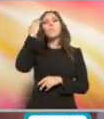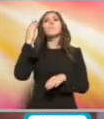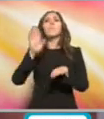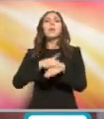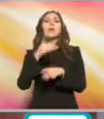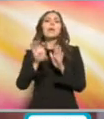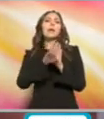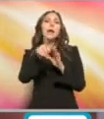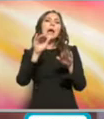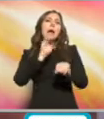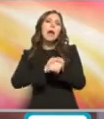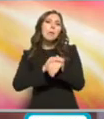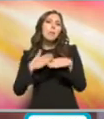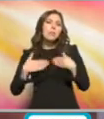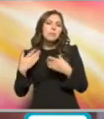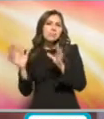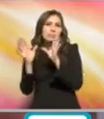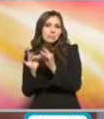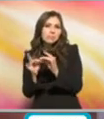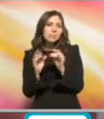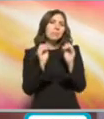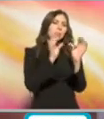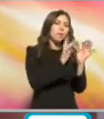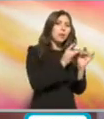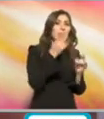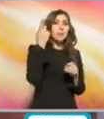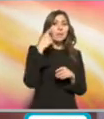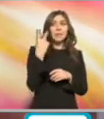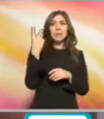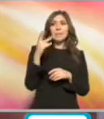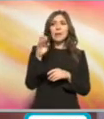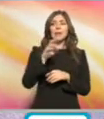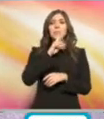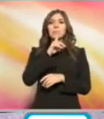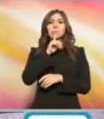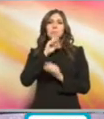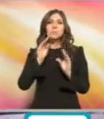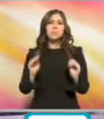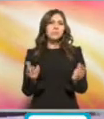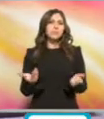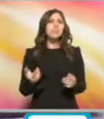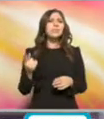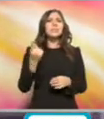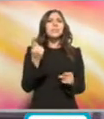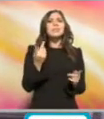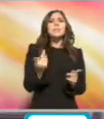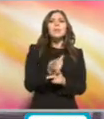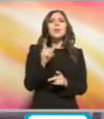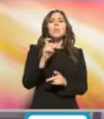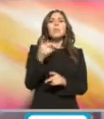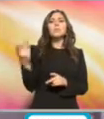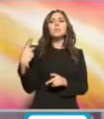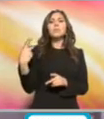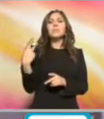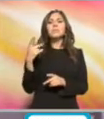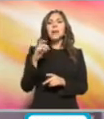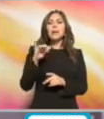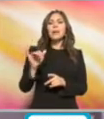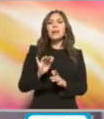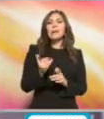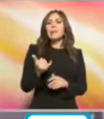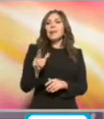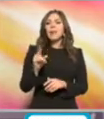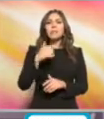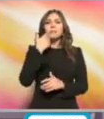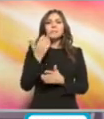tu amiga, pero en pareja ni siquiera queremos tocarlo. ¿Qué pasa cuando pierdes la libido? Cuando ya no sabes, cuando ya no quieres estar